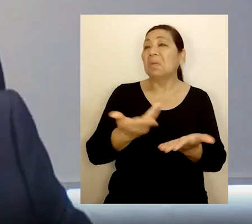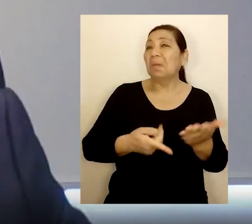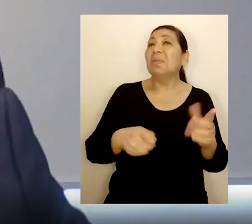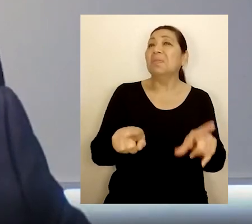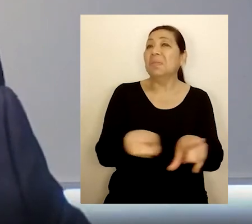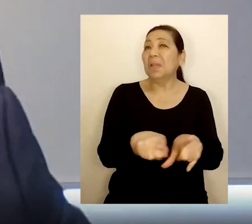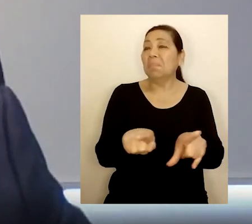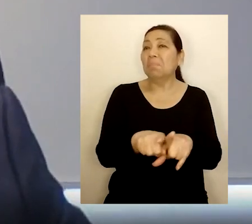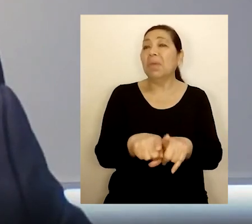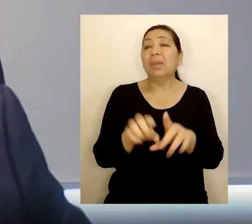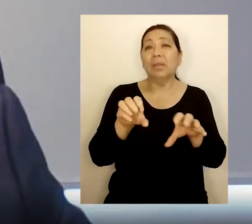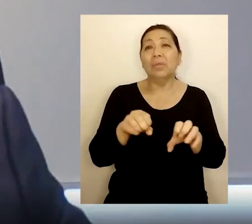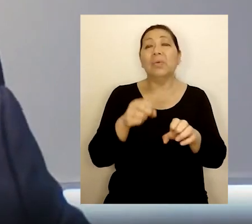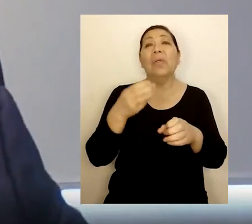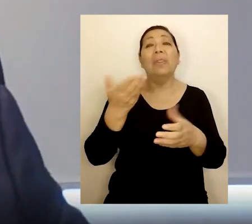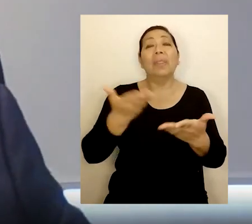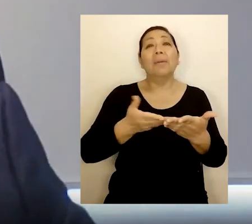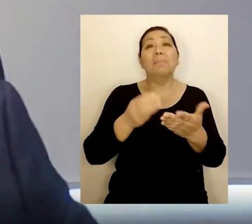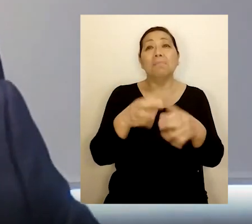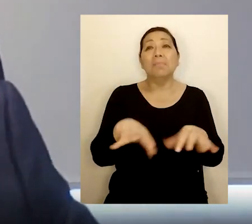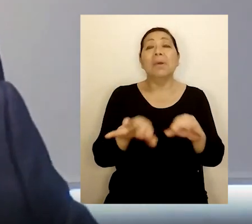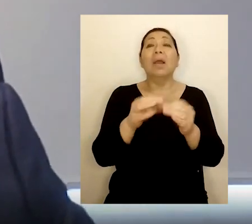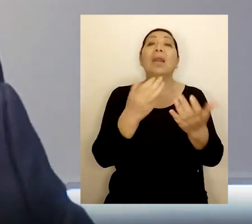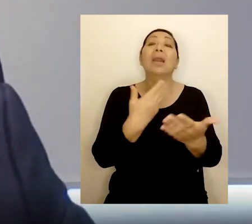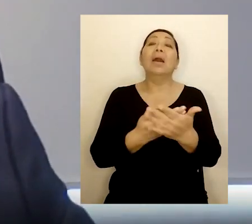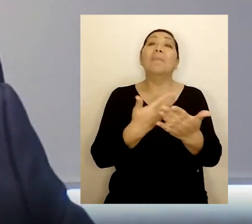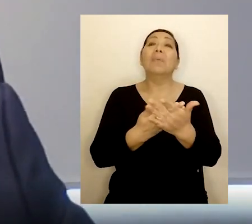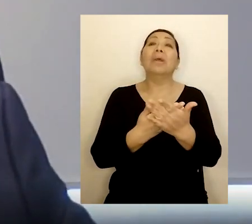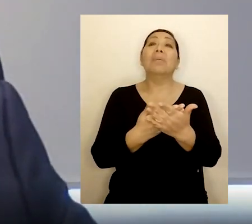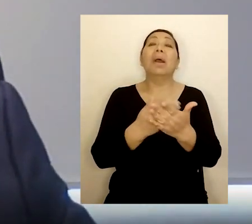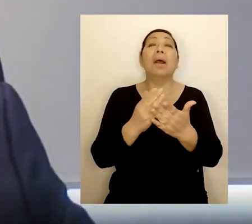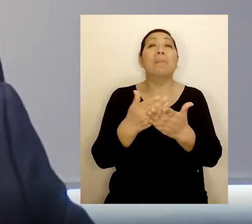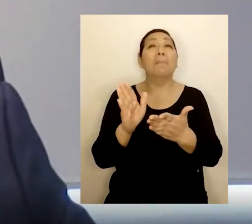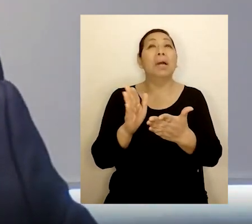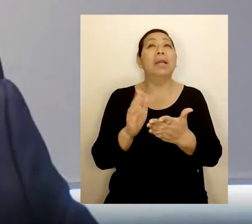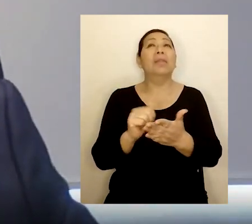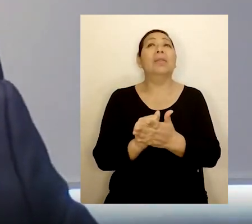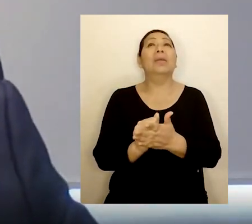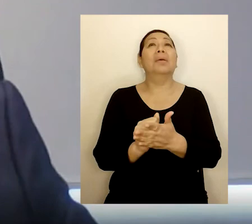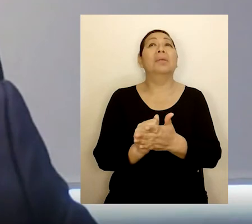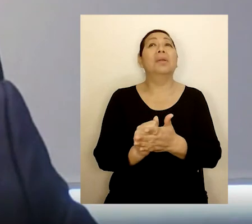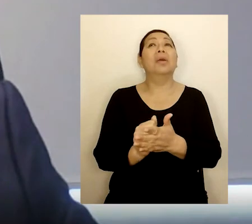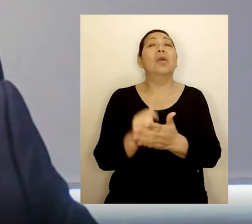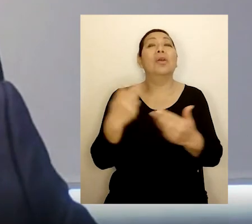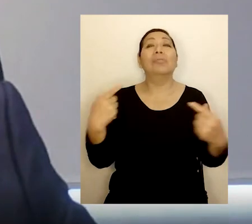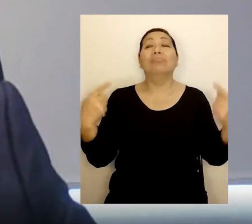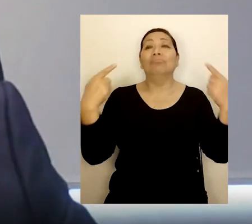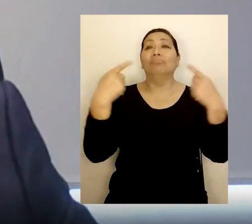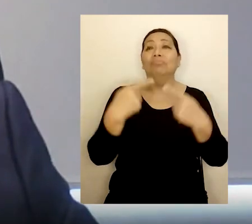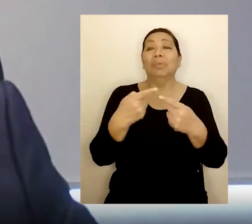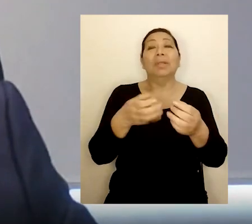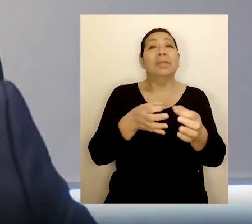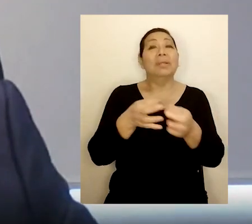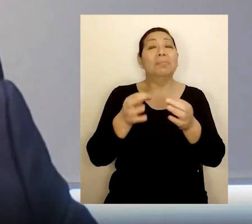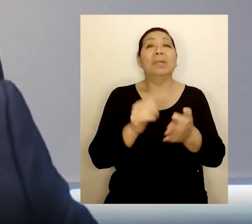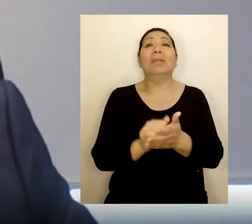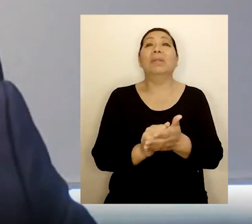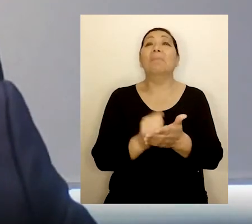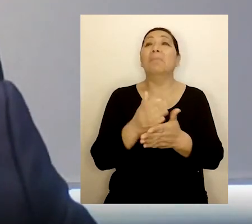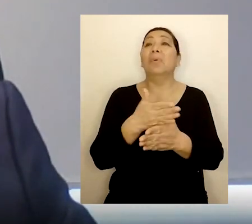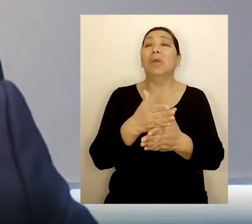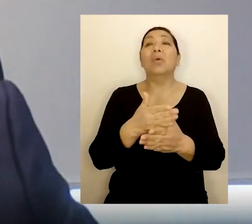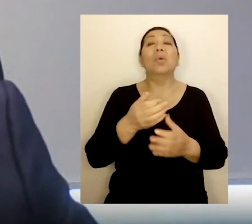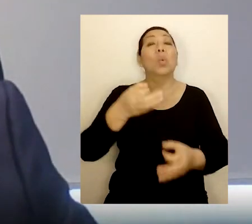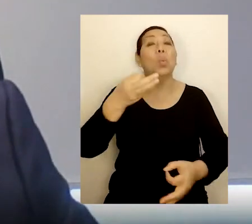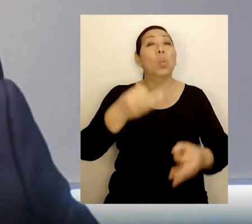Consideramos también que se afectó el derecho fundamental a la prueba a partir de una paradójica contradicción de la interpretación por parte